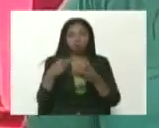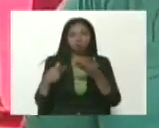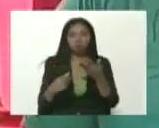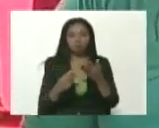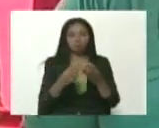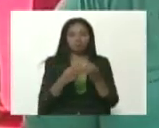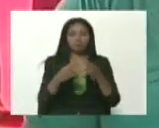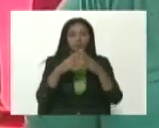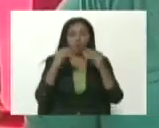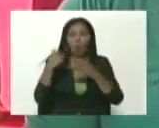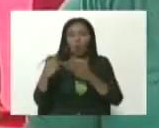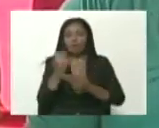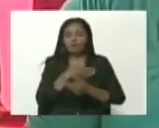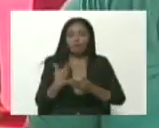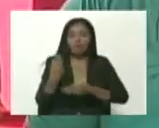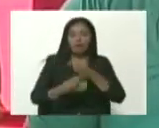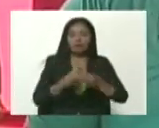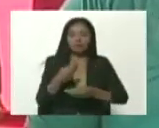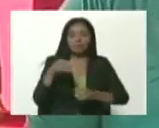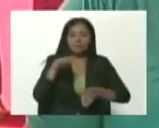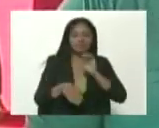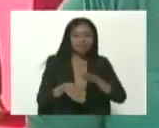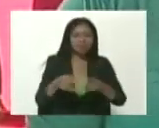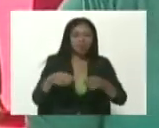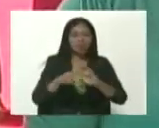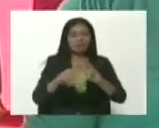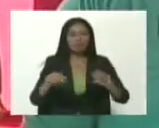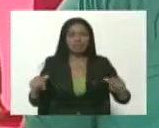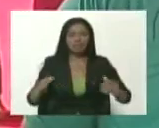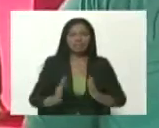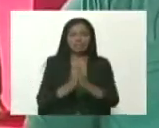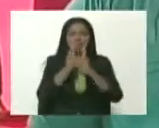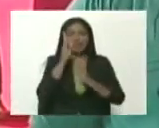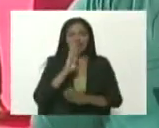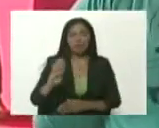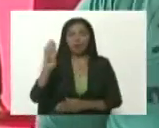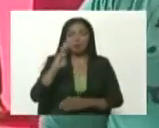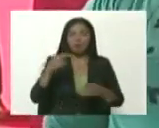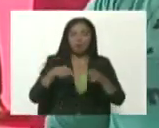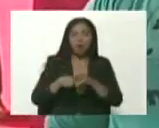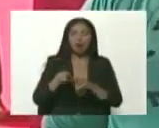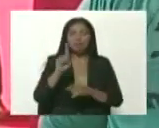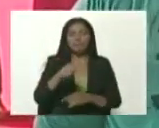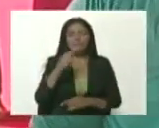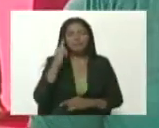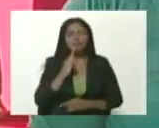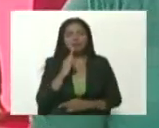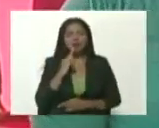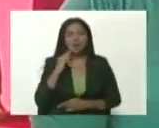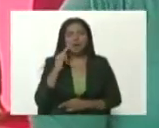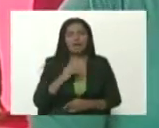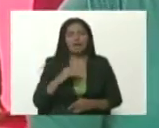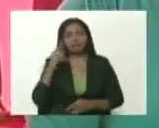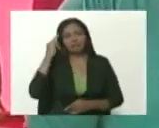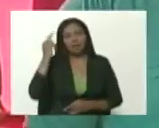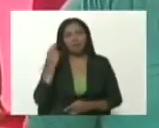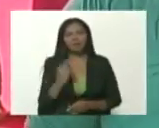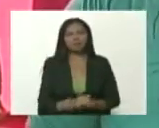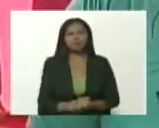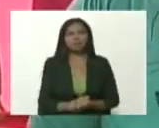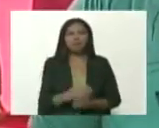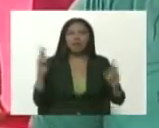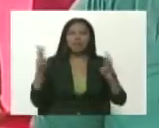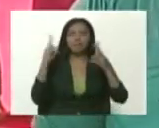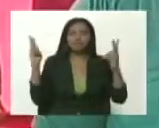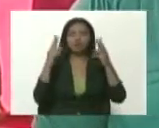de todo aquel que pretenda pisar la tierra sagrada que Bolívar y el comandante Chávez nos ha entregado. La victoria de RAS, camarada